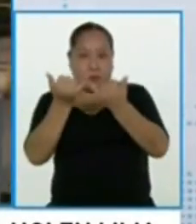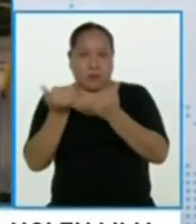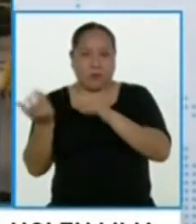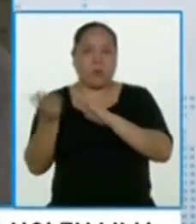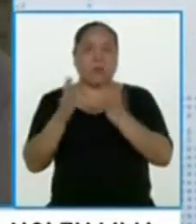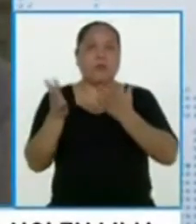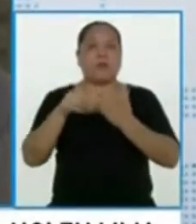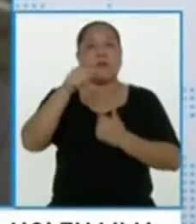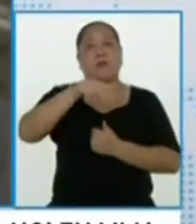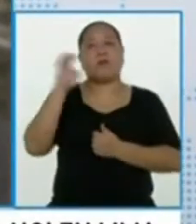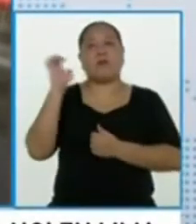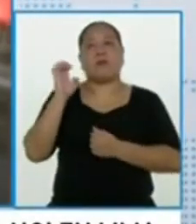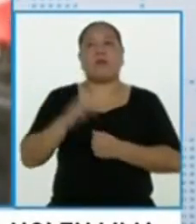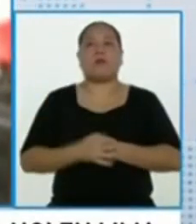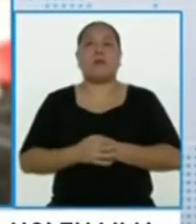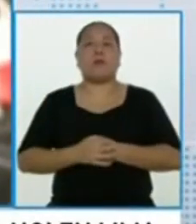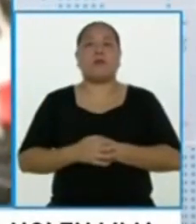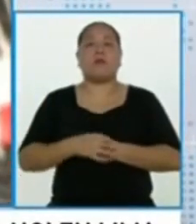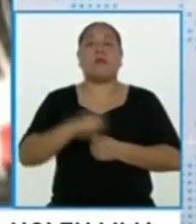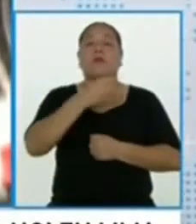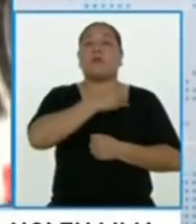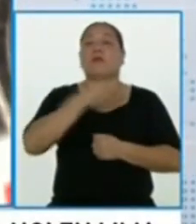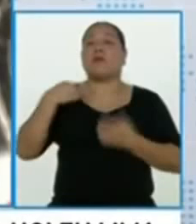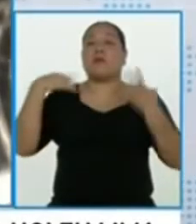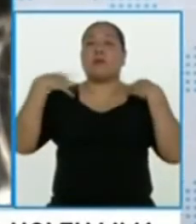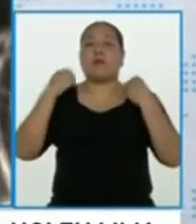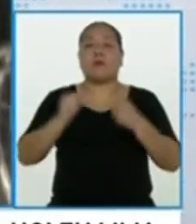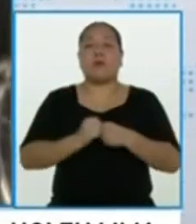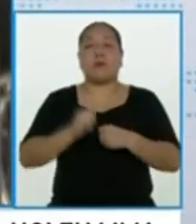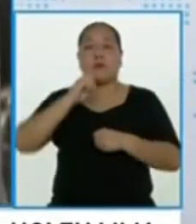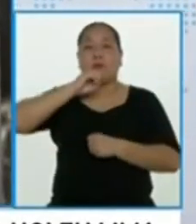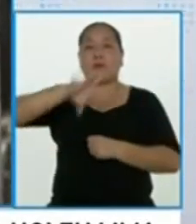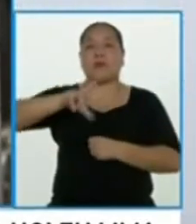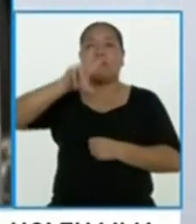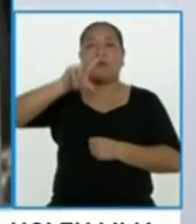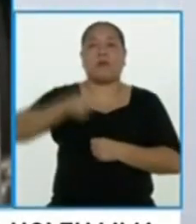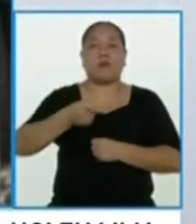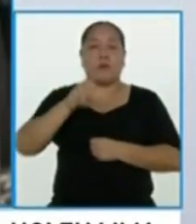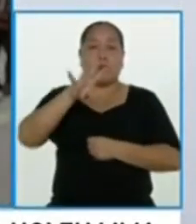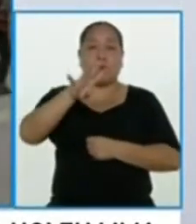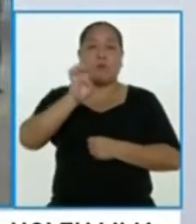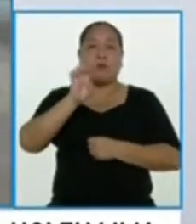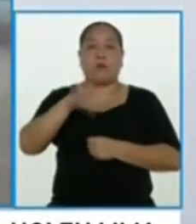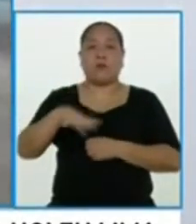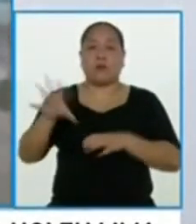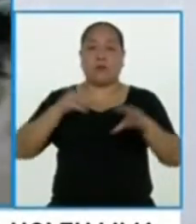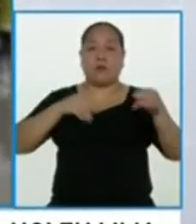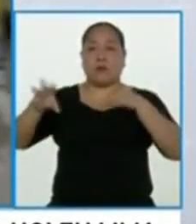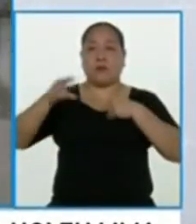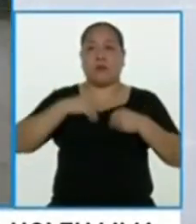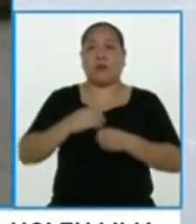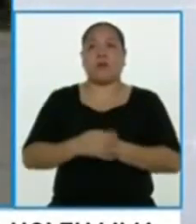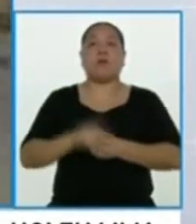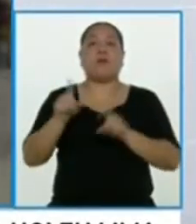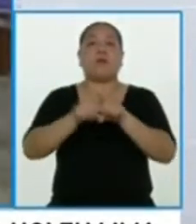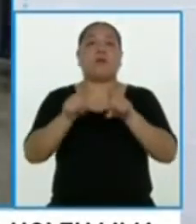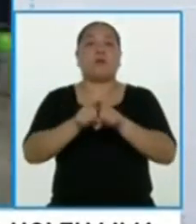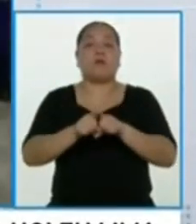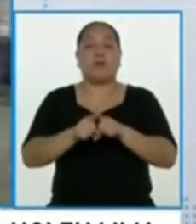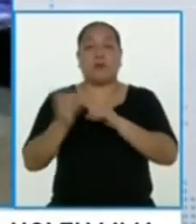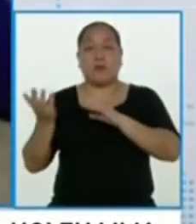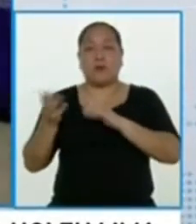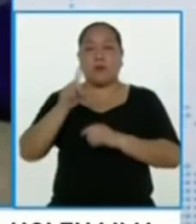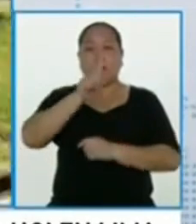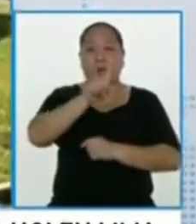El MinSA reporta más de 3.400 contagios y 113 decesos en un solo día, ¿no? Estamos hablando del día